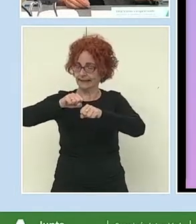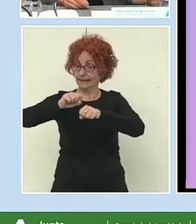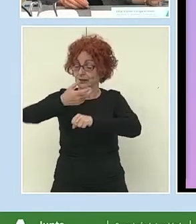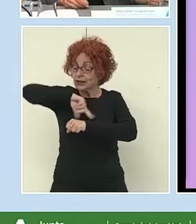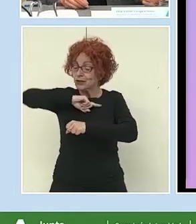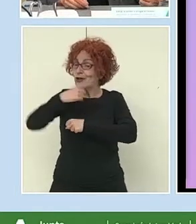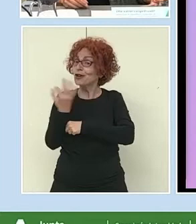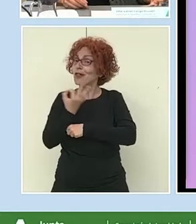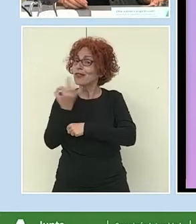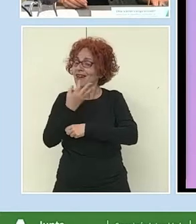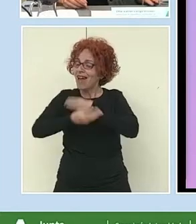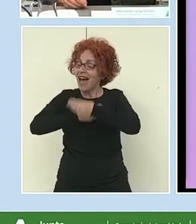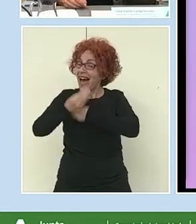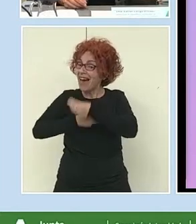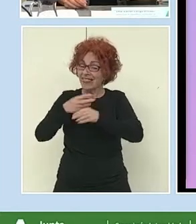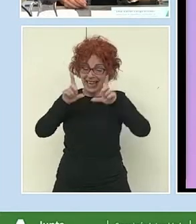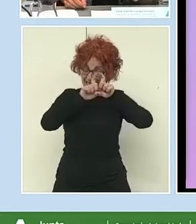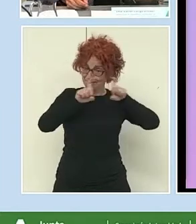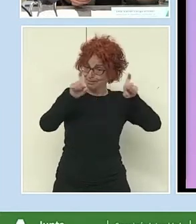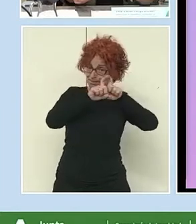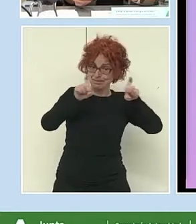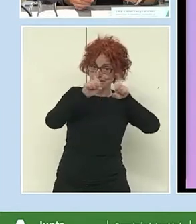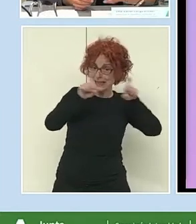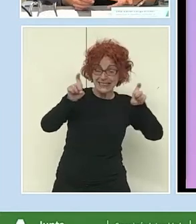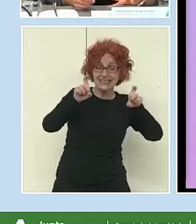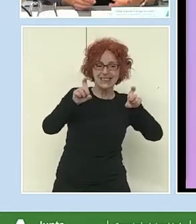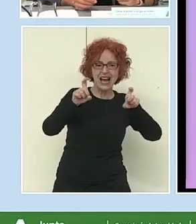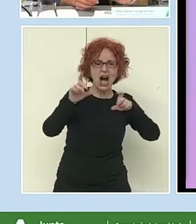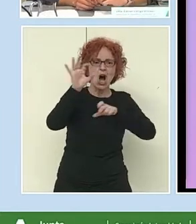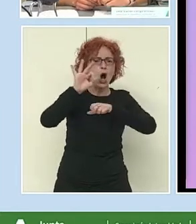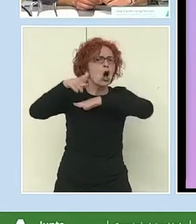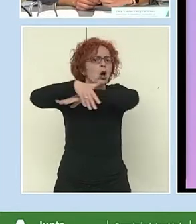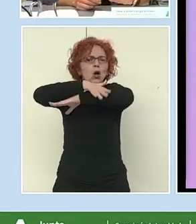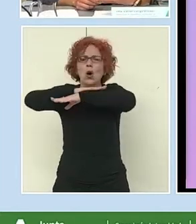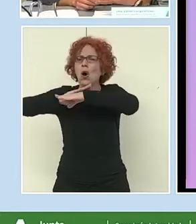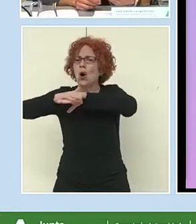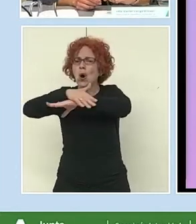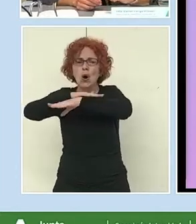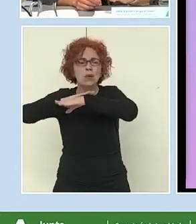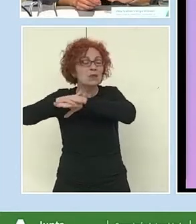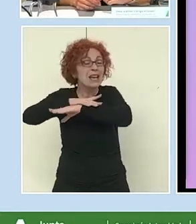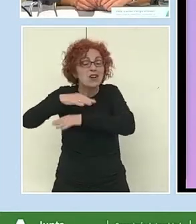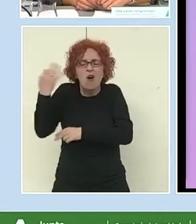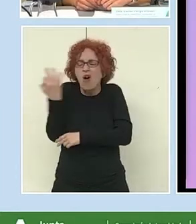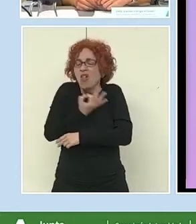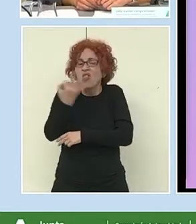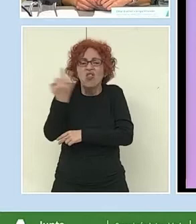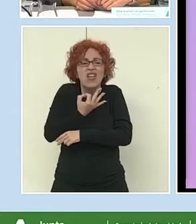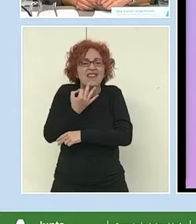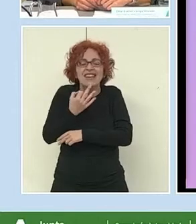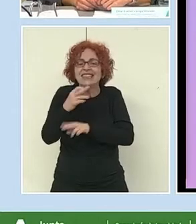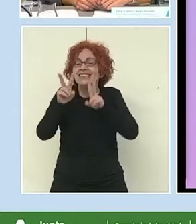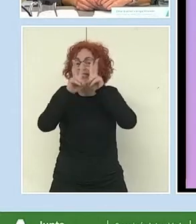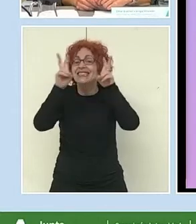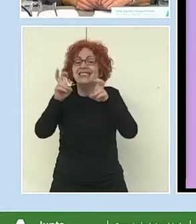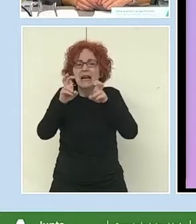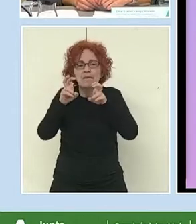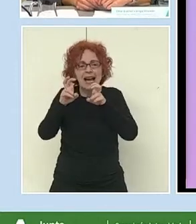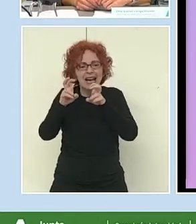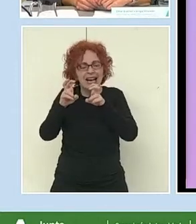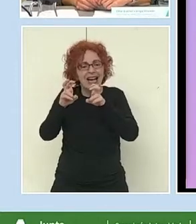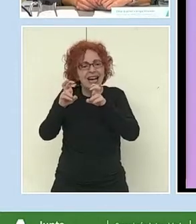necesidad que las empresas, ya no solo las empresas, sino que los gobiernos inviertan en capacidad